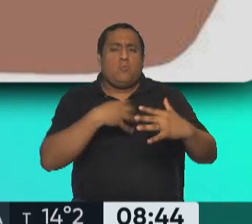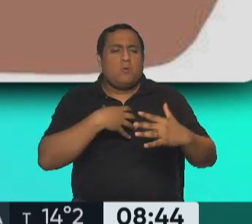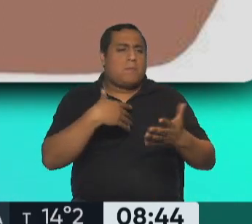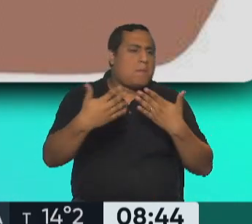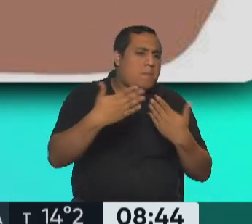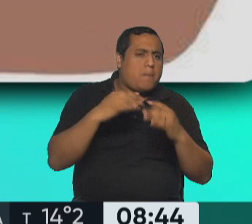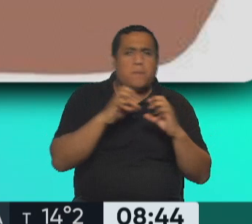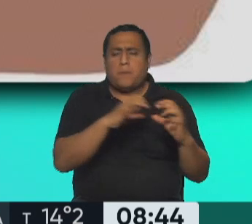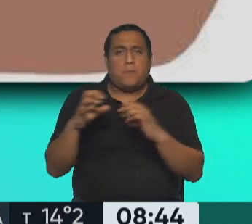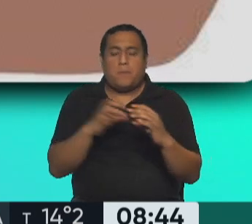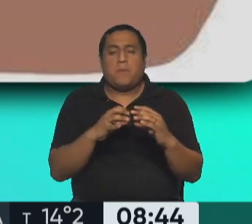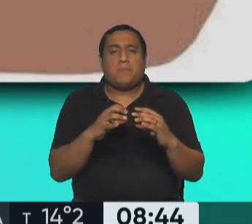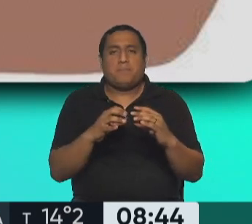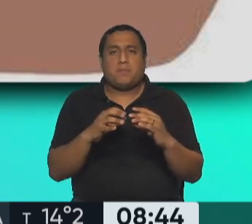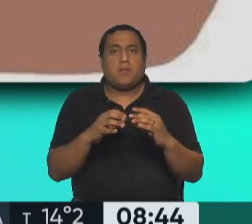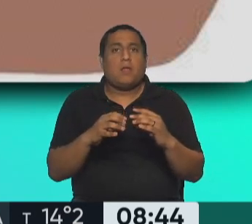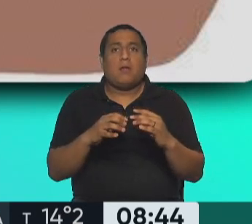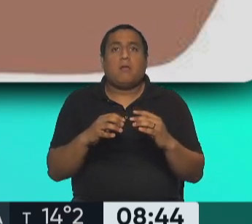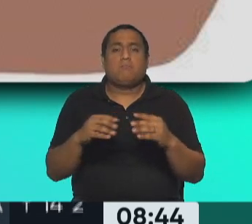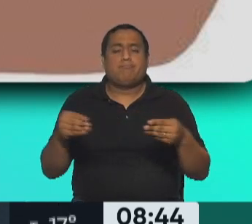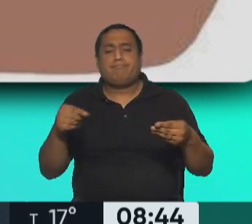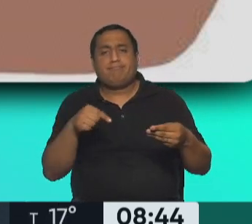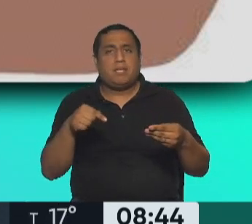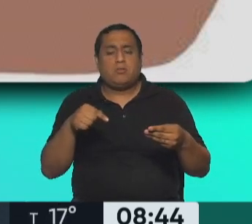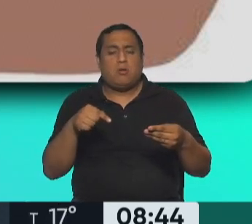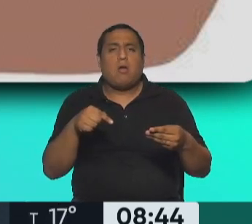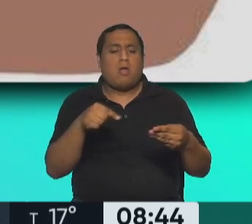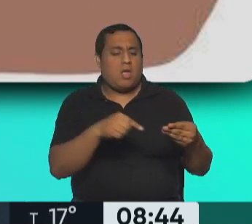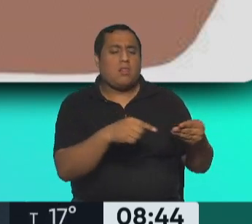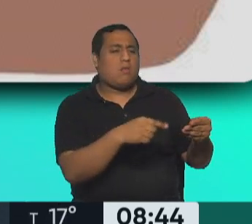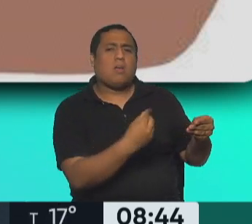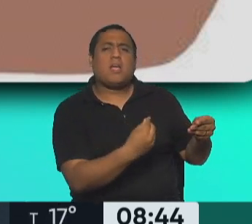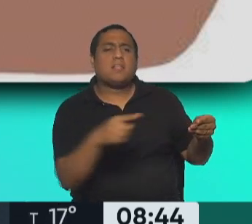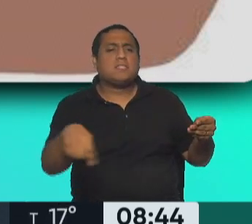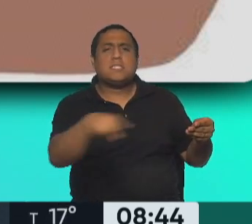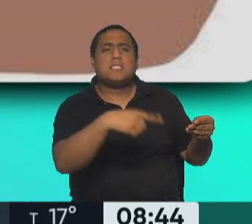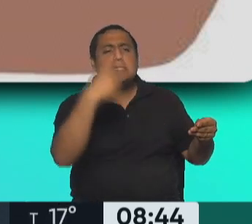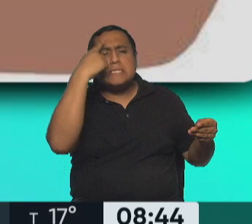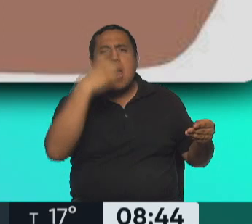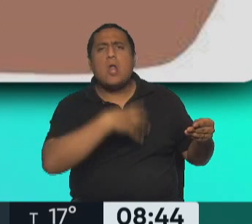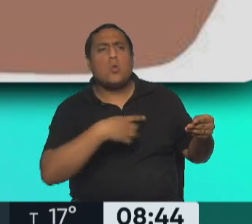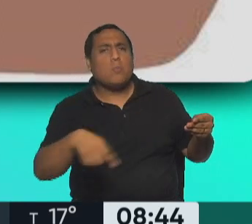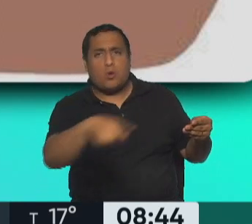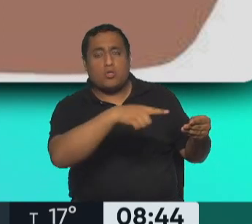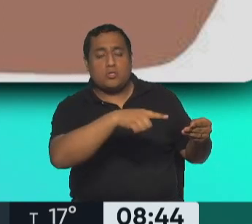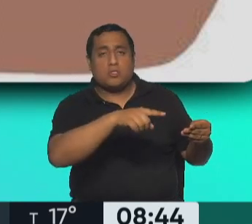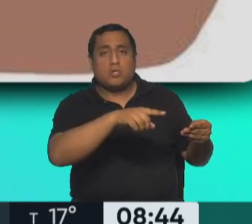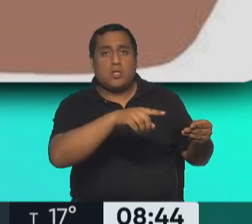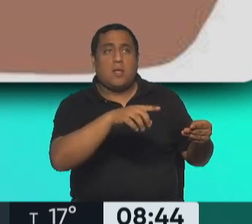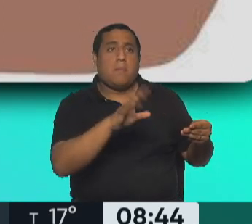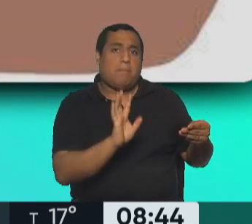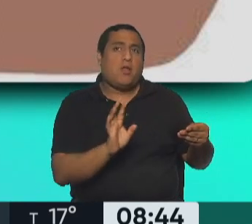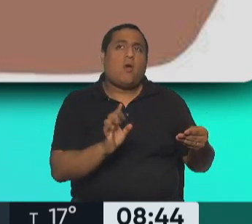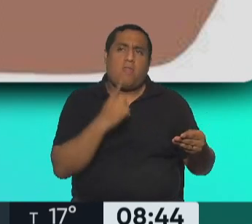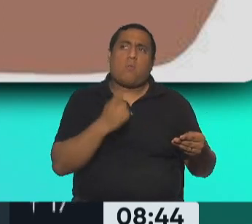una bajada de línea sobre lo que tienen que interpretar los alumnos a partir de esta ilustración y del resto del material, pero sí es una posición